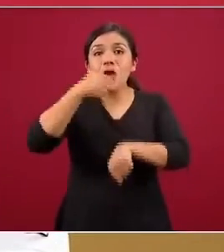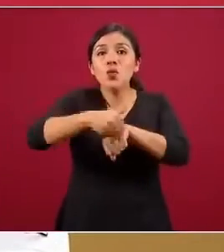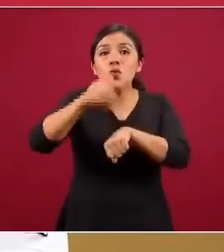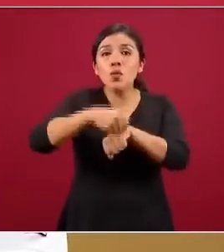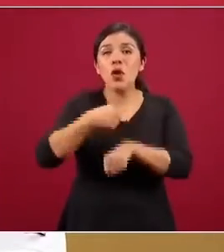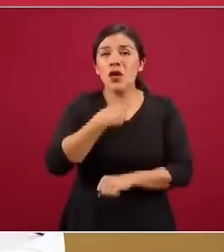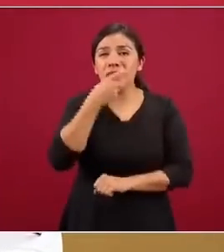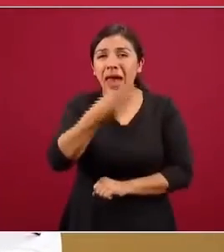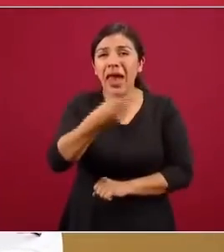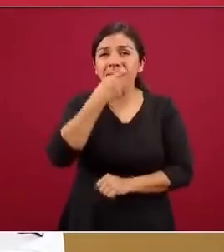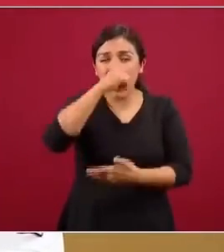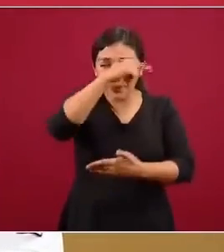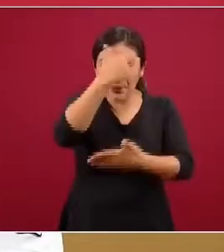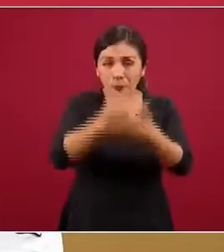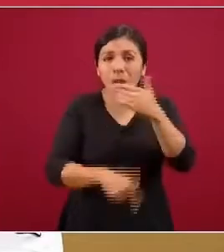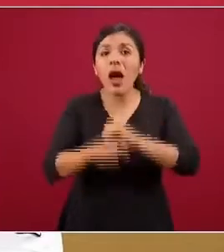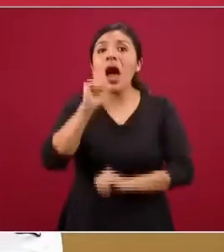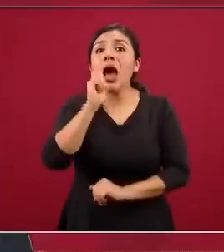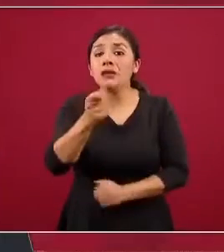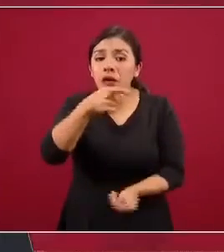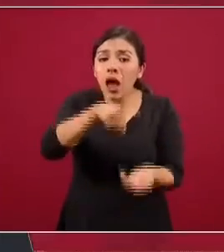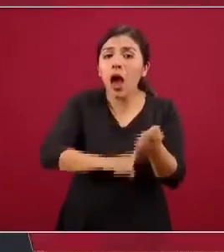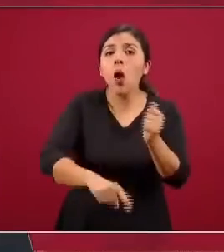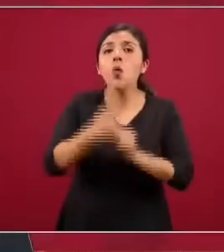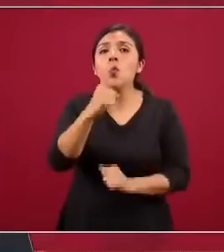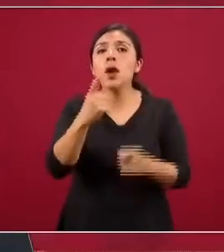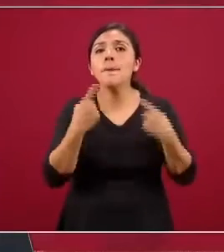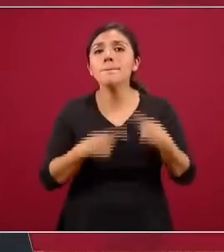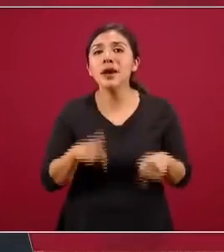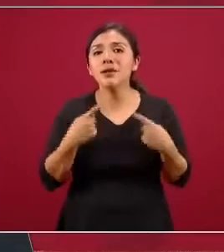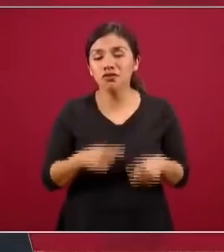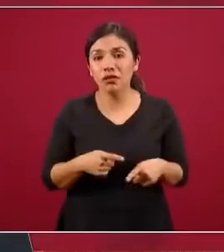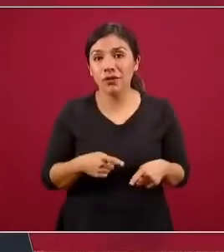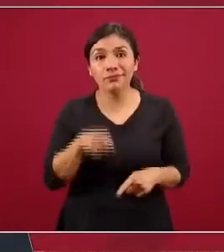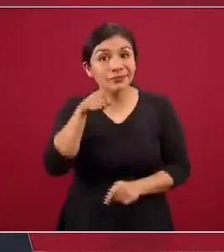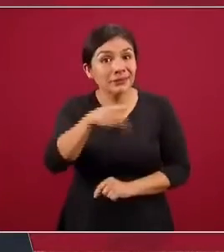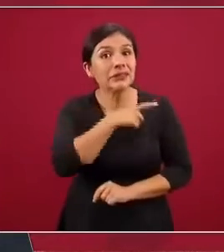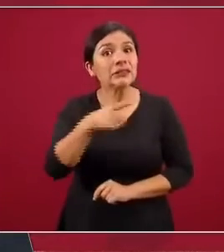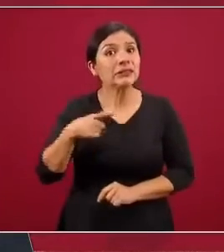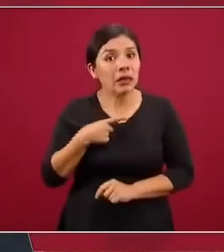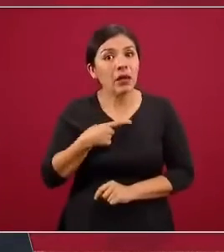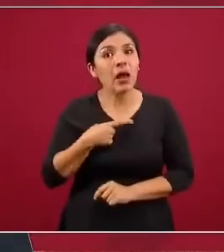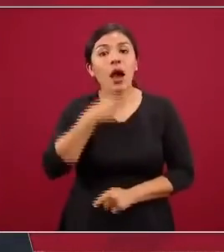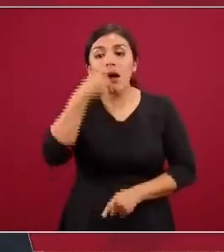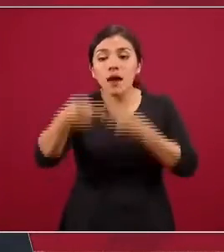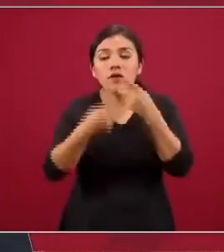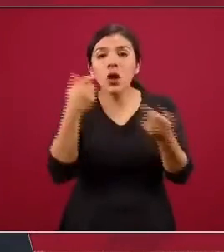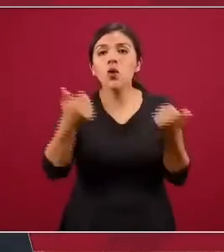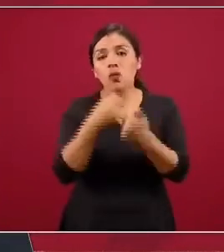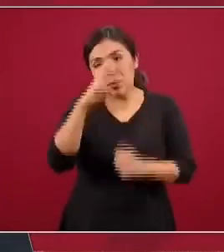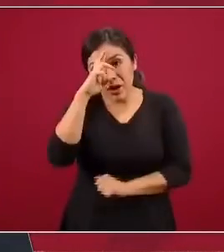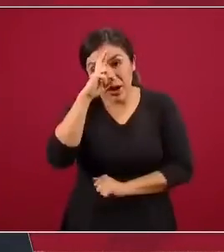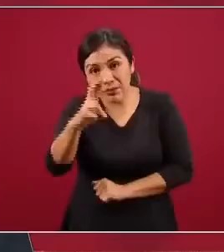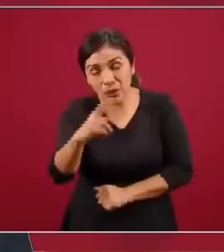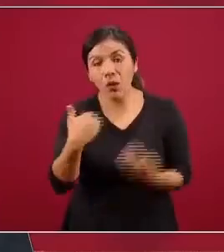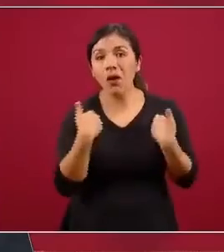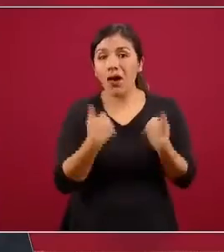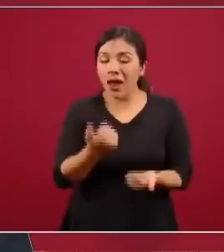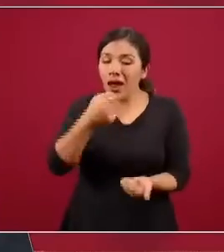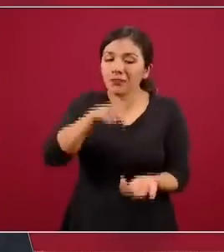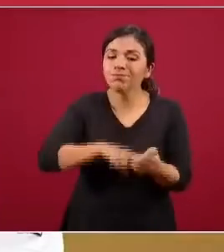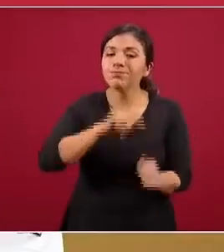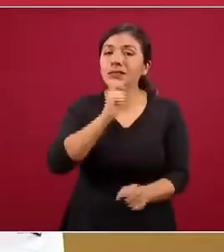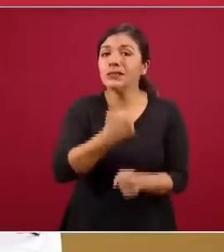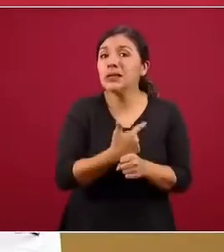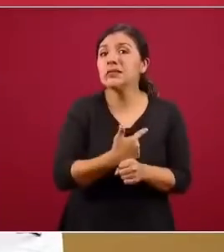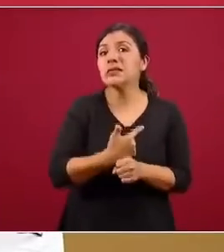datos puntuales era una persona y debemos tener el respeto y el entendimiento de la gravedad que